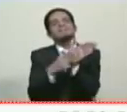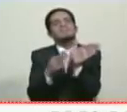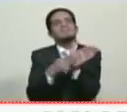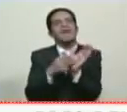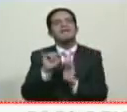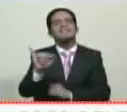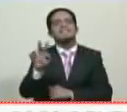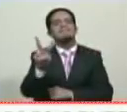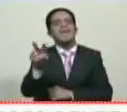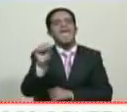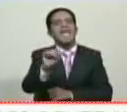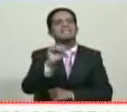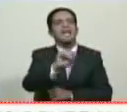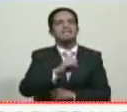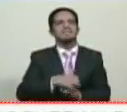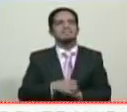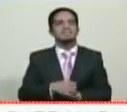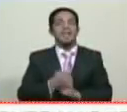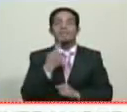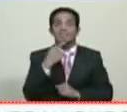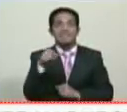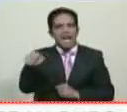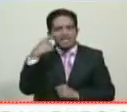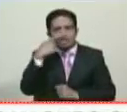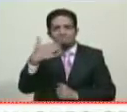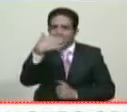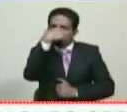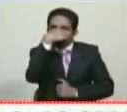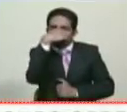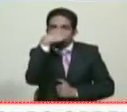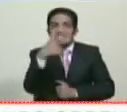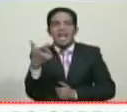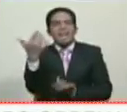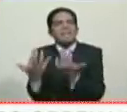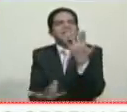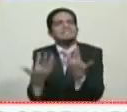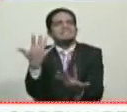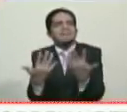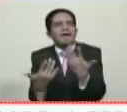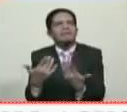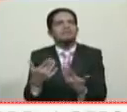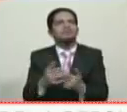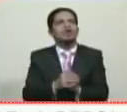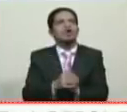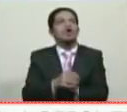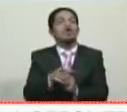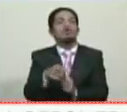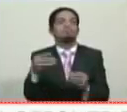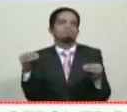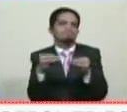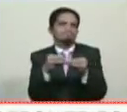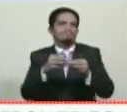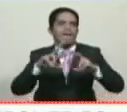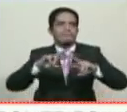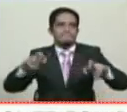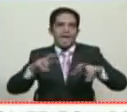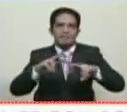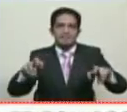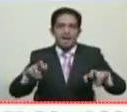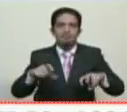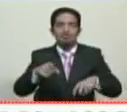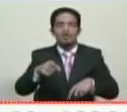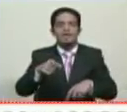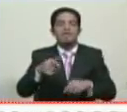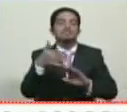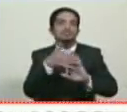Seguros Sociales. Ha calificado como un acto terrorista el incendio que fue provocado, de acuerdo a las investigaciones de las autoridades en materia